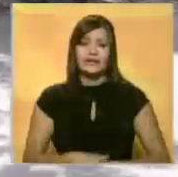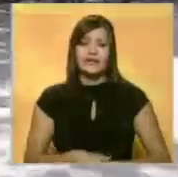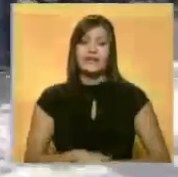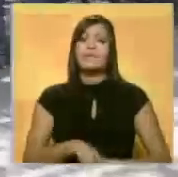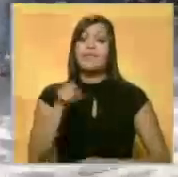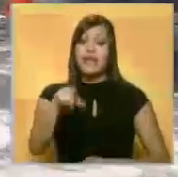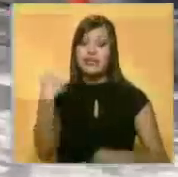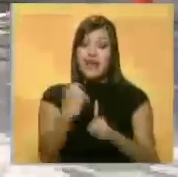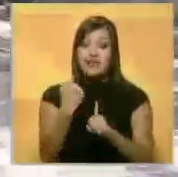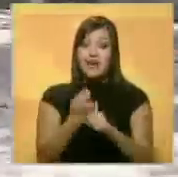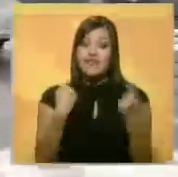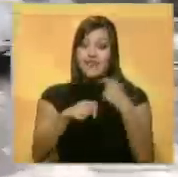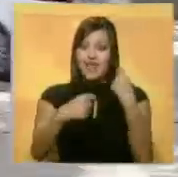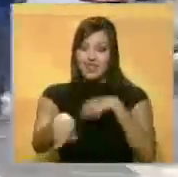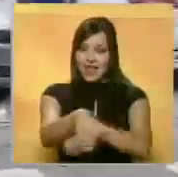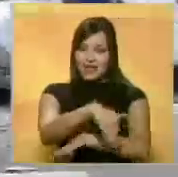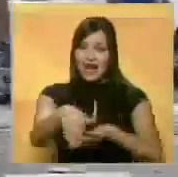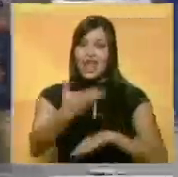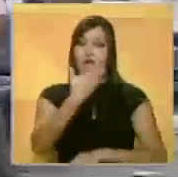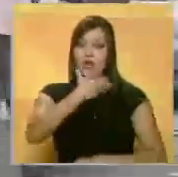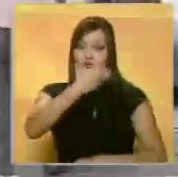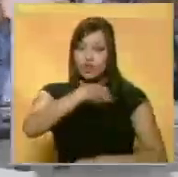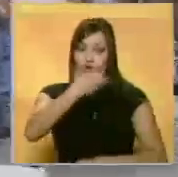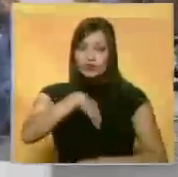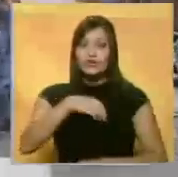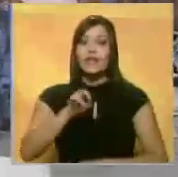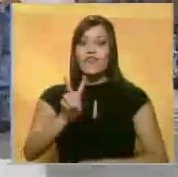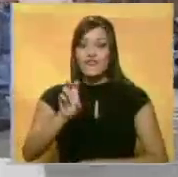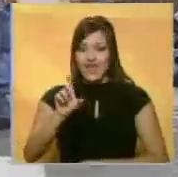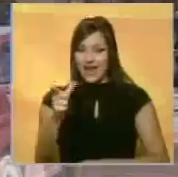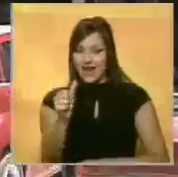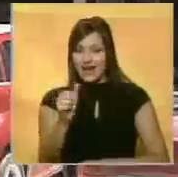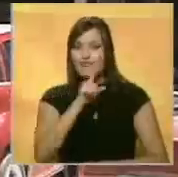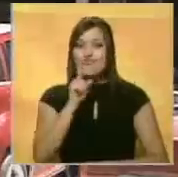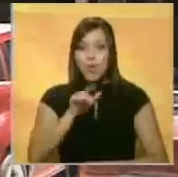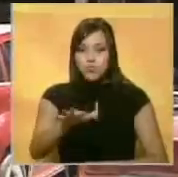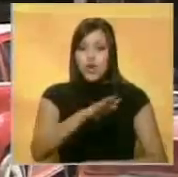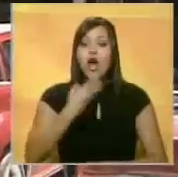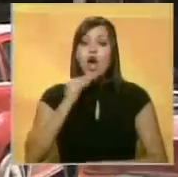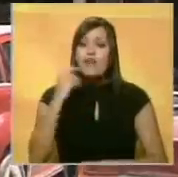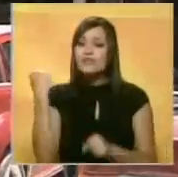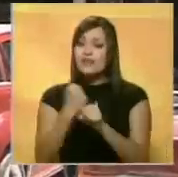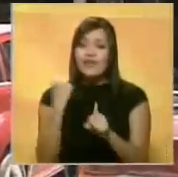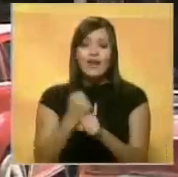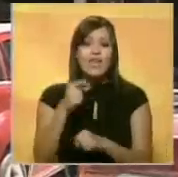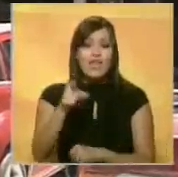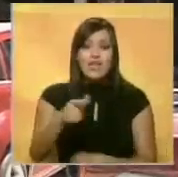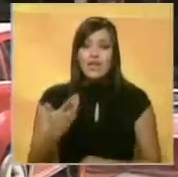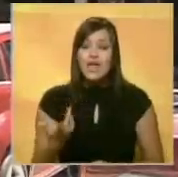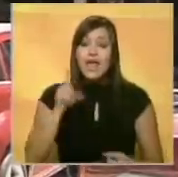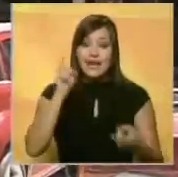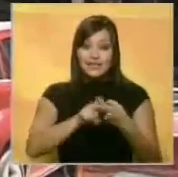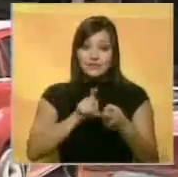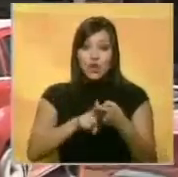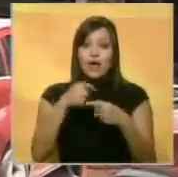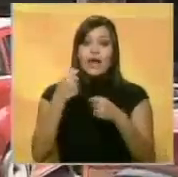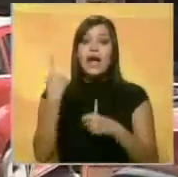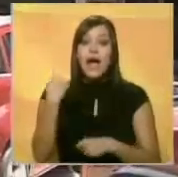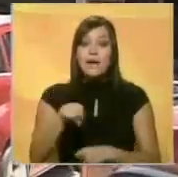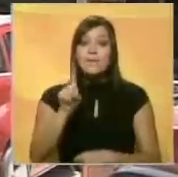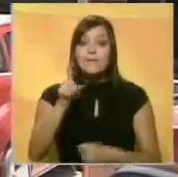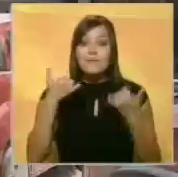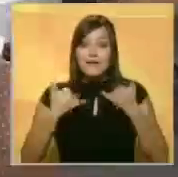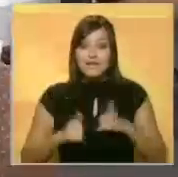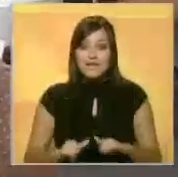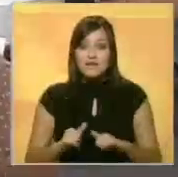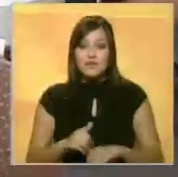Santander trabajaba como vendedor ambulante de frutas en La Vega. Sus familiares lo recuerdan como un joven trabajador. Su esposa esperaba su primer